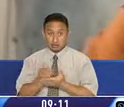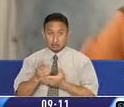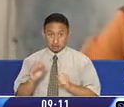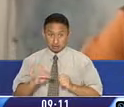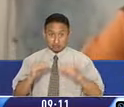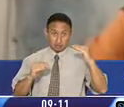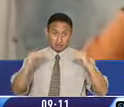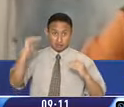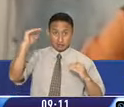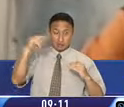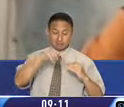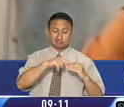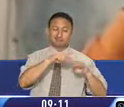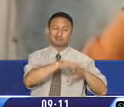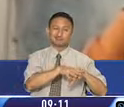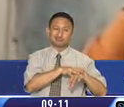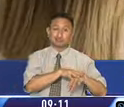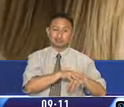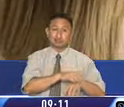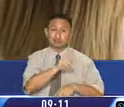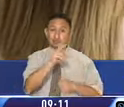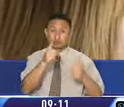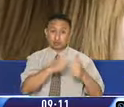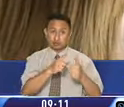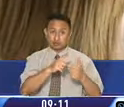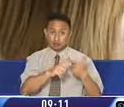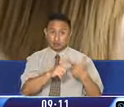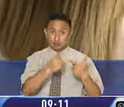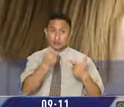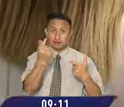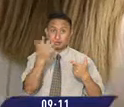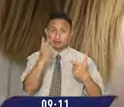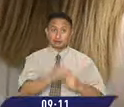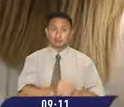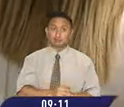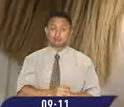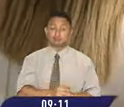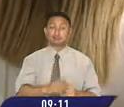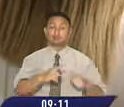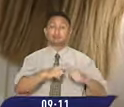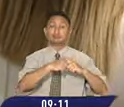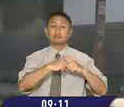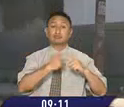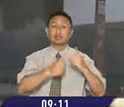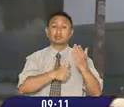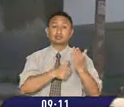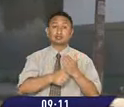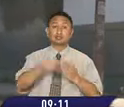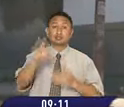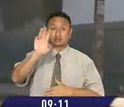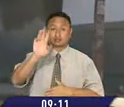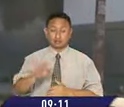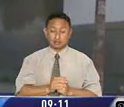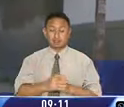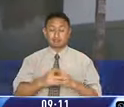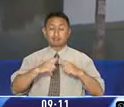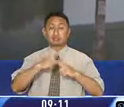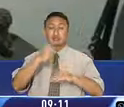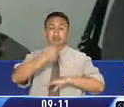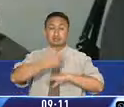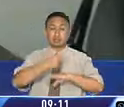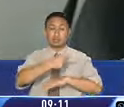segundo problema es que no tienen dinero. El doctor Francisco Andino, exministro de Salud y exgerente del Hospital Teodoro Maldonado